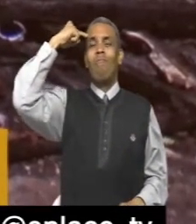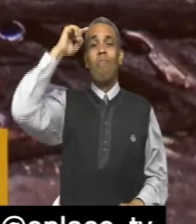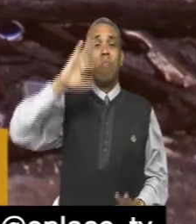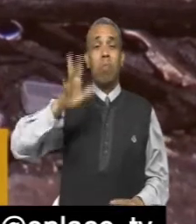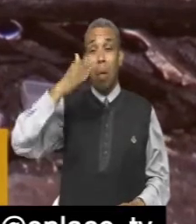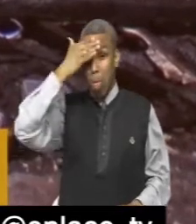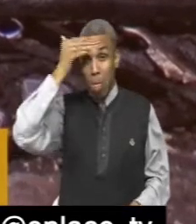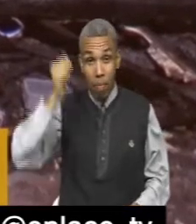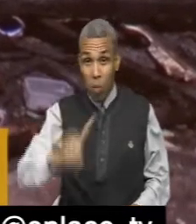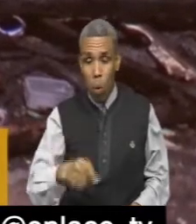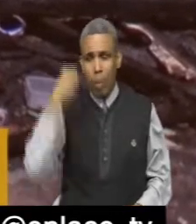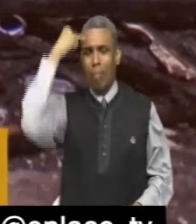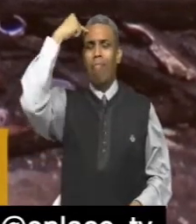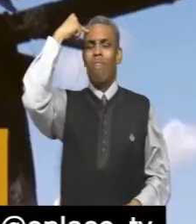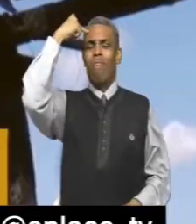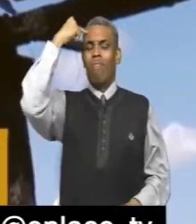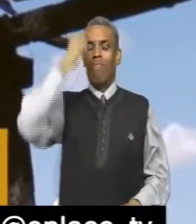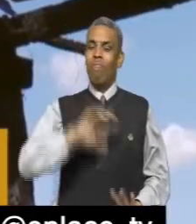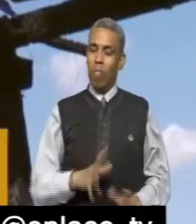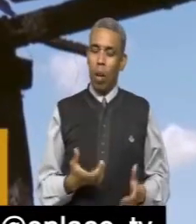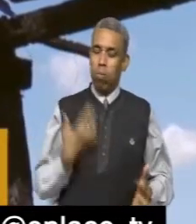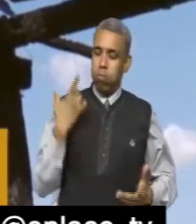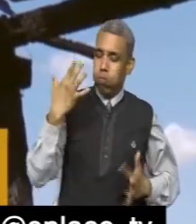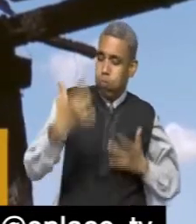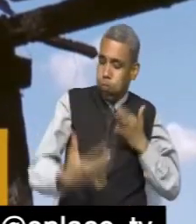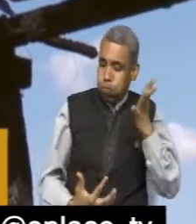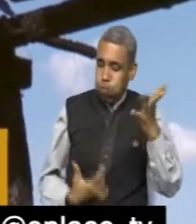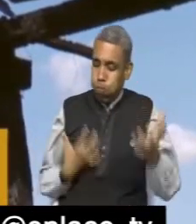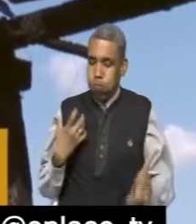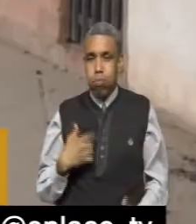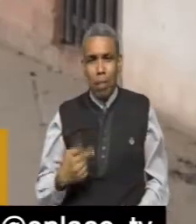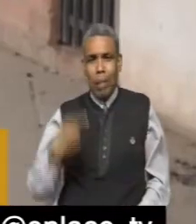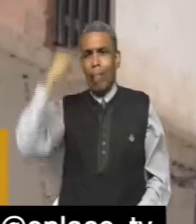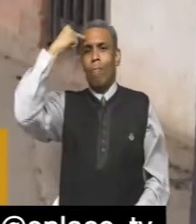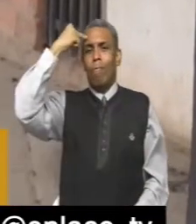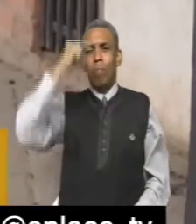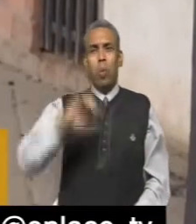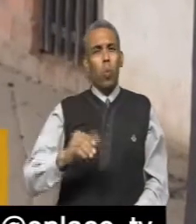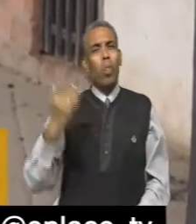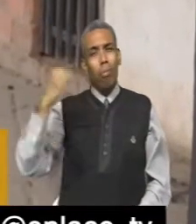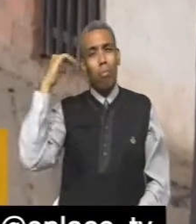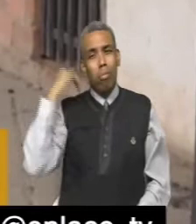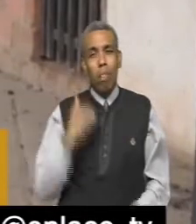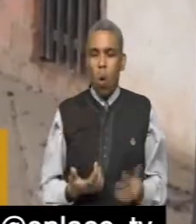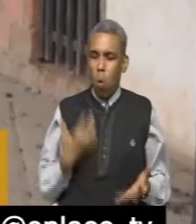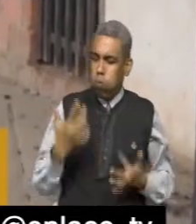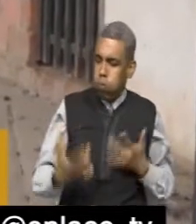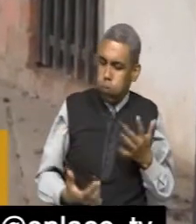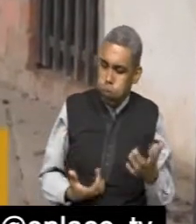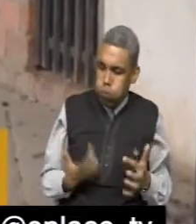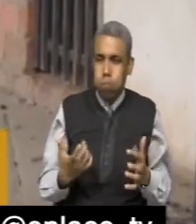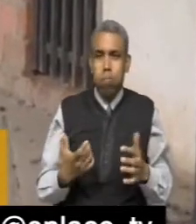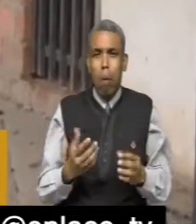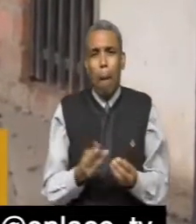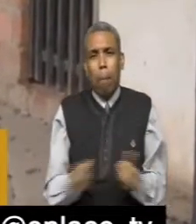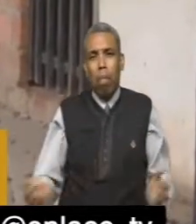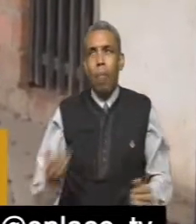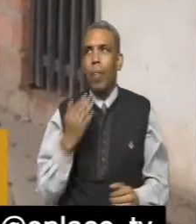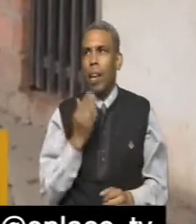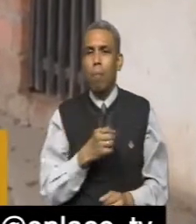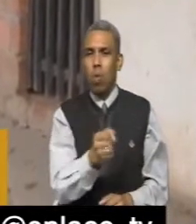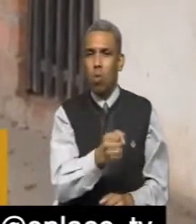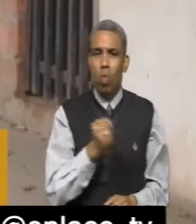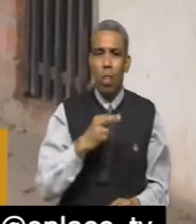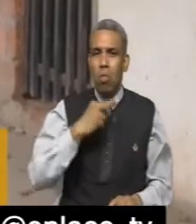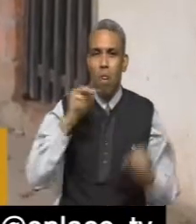para que pudieran salvar sus vidas. Nosotros quedamos sin nada, nosotros no tenemos una nevera, nosotros no tenemos una estufa, no tenemos una olla,